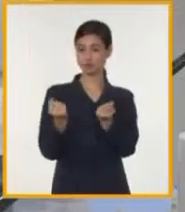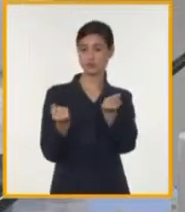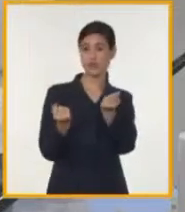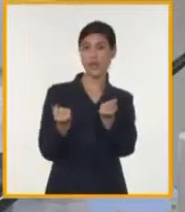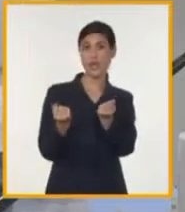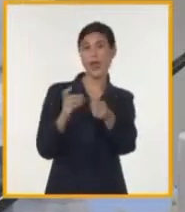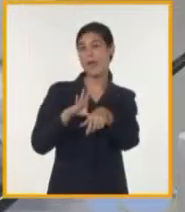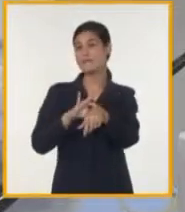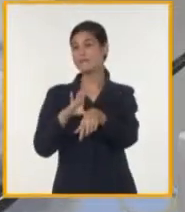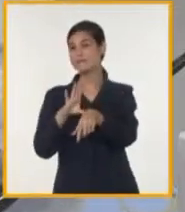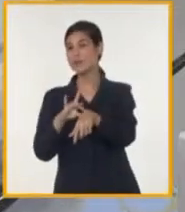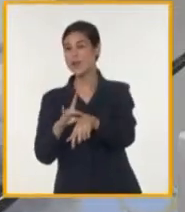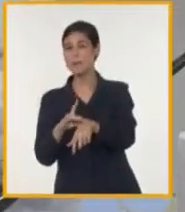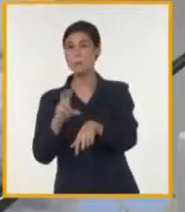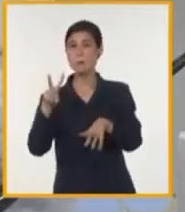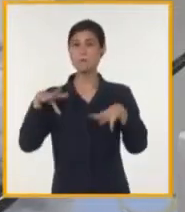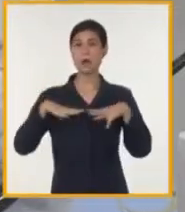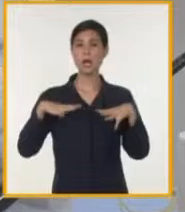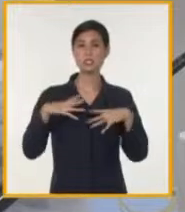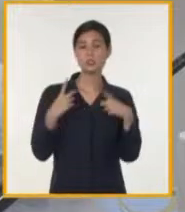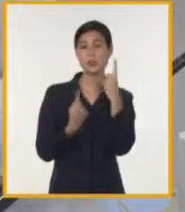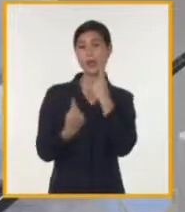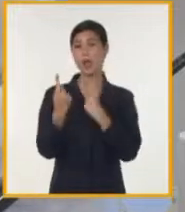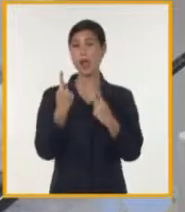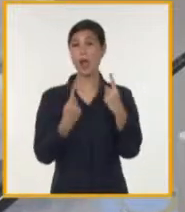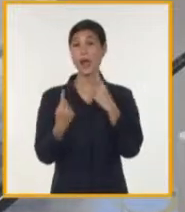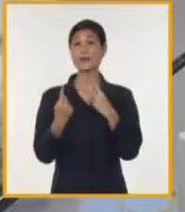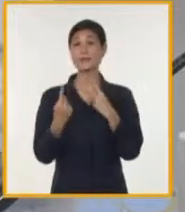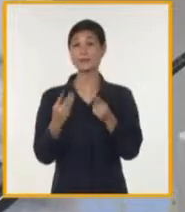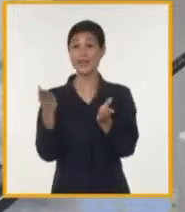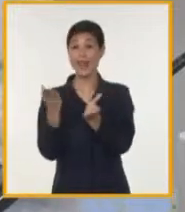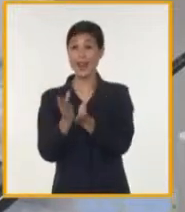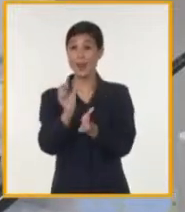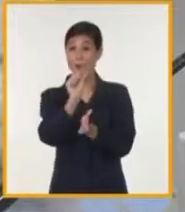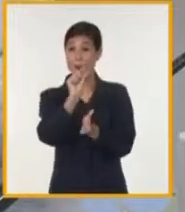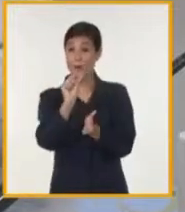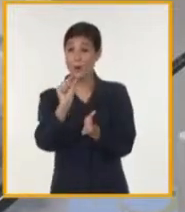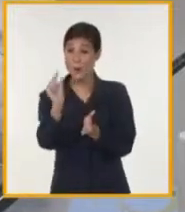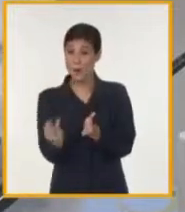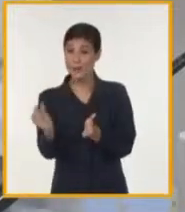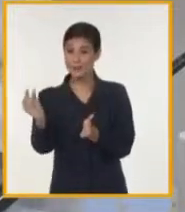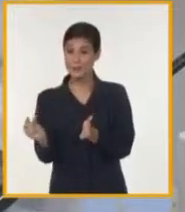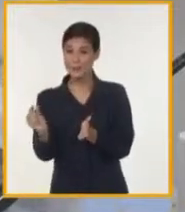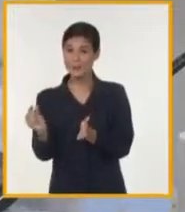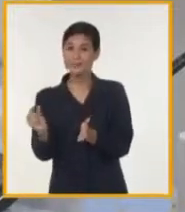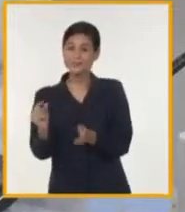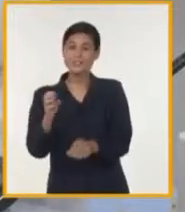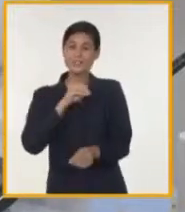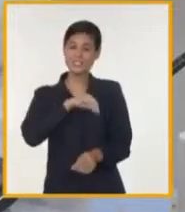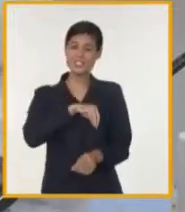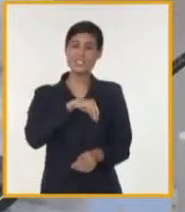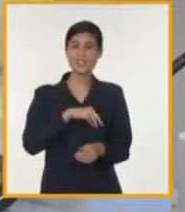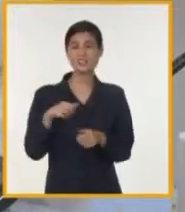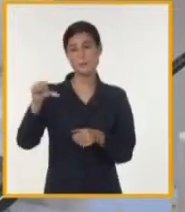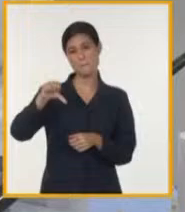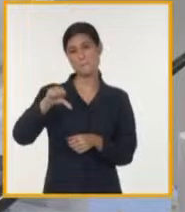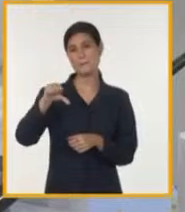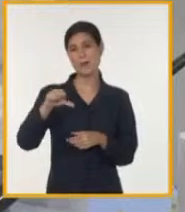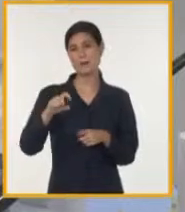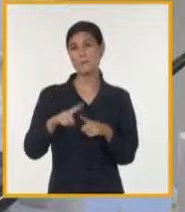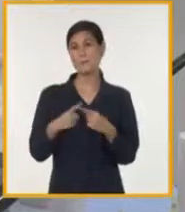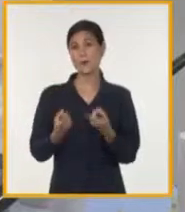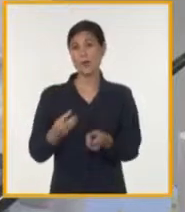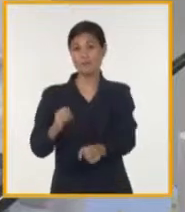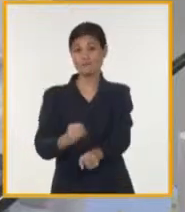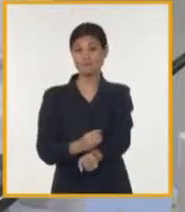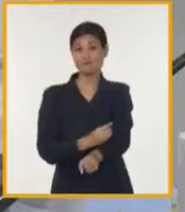está de vacaciones, hasta hacen un poco de rechazo porque ya lo sienten como parte de la familia. La confianza de que ya tienen con ese chofer. Cómo no.